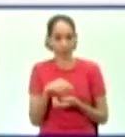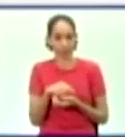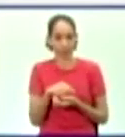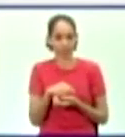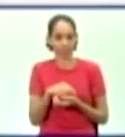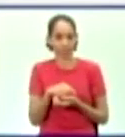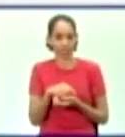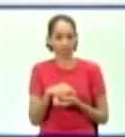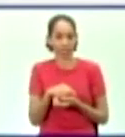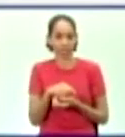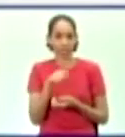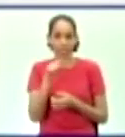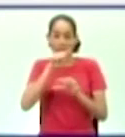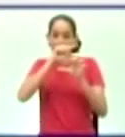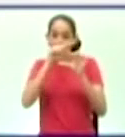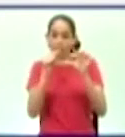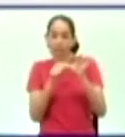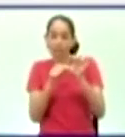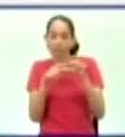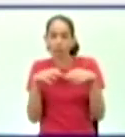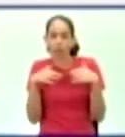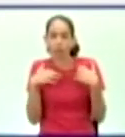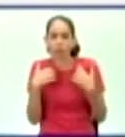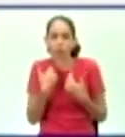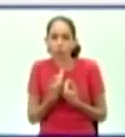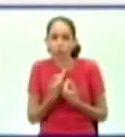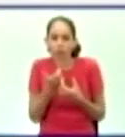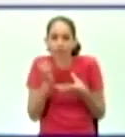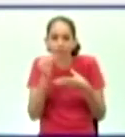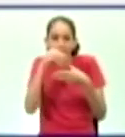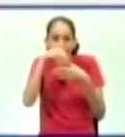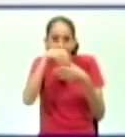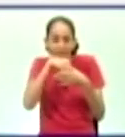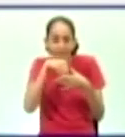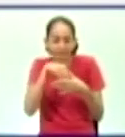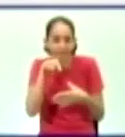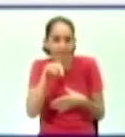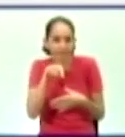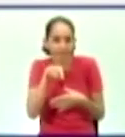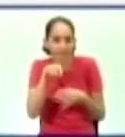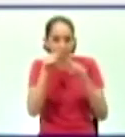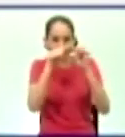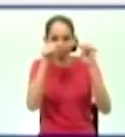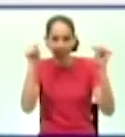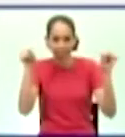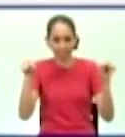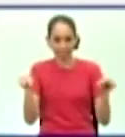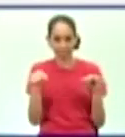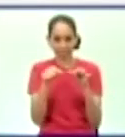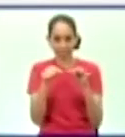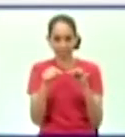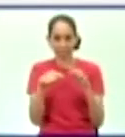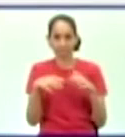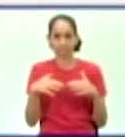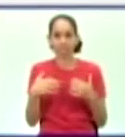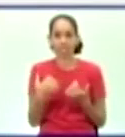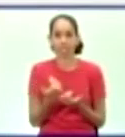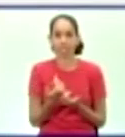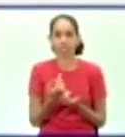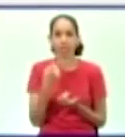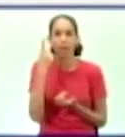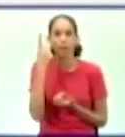ángulo FDC. Ángulos interiores de un rectángulo. Pero ¿qué sucede? Que nos faltaría